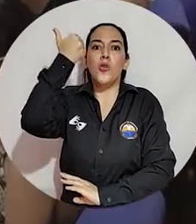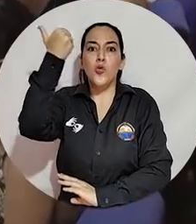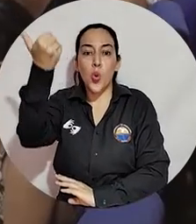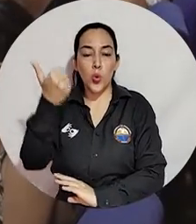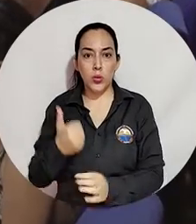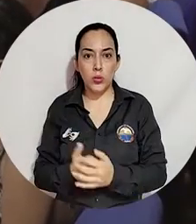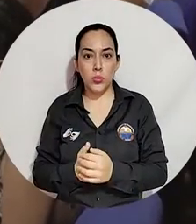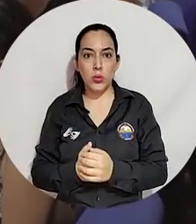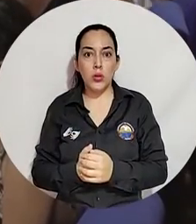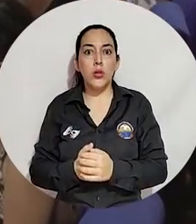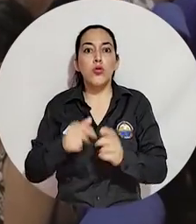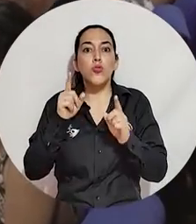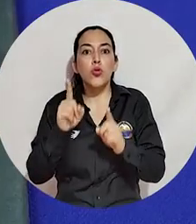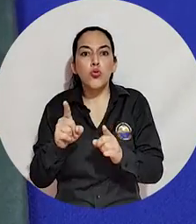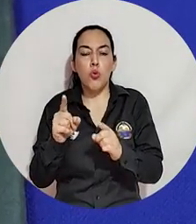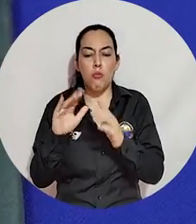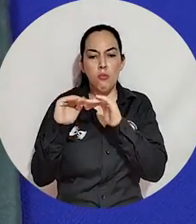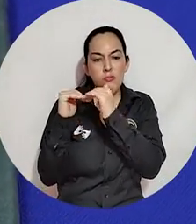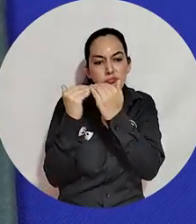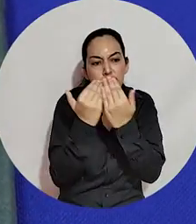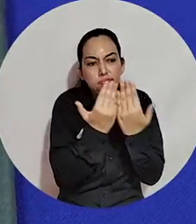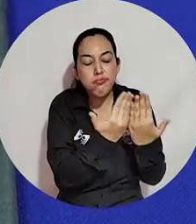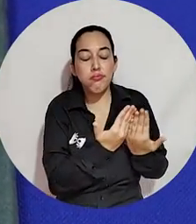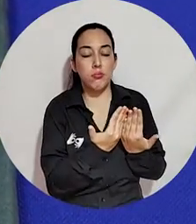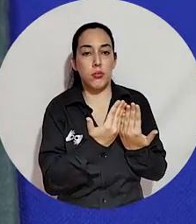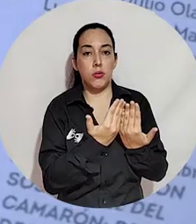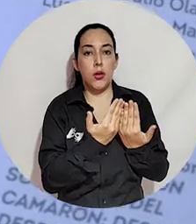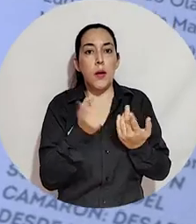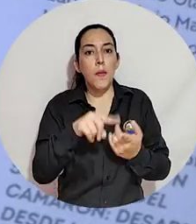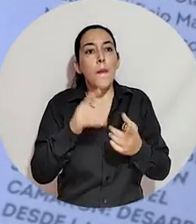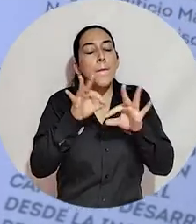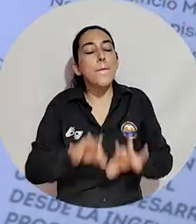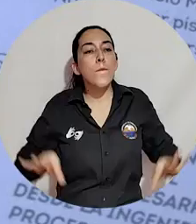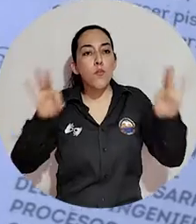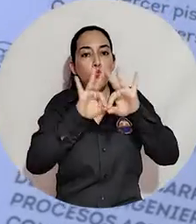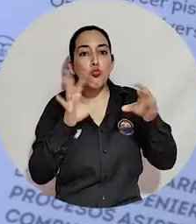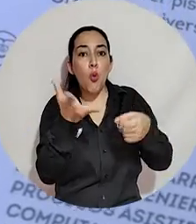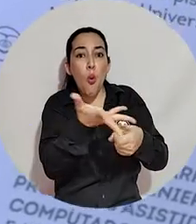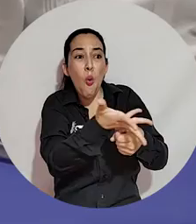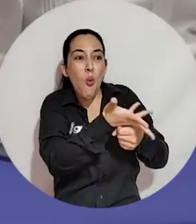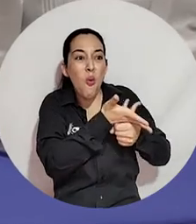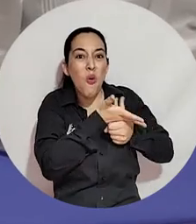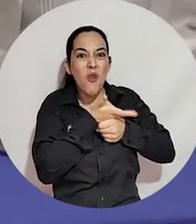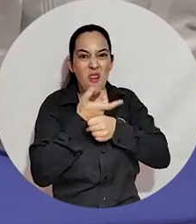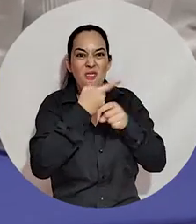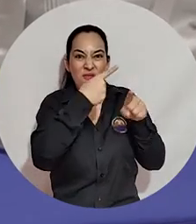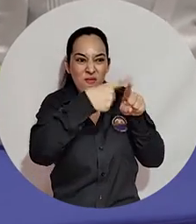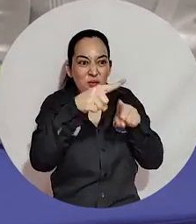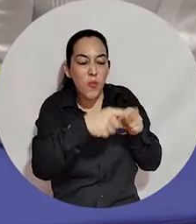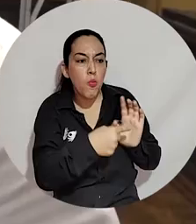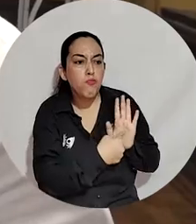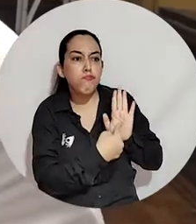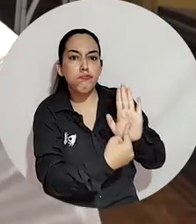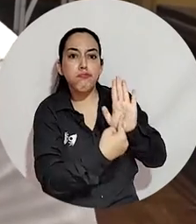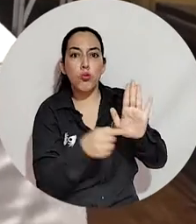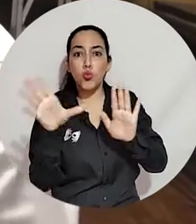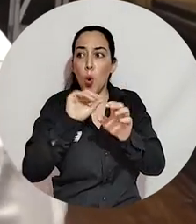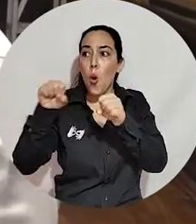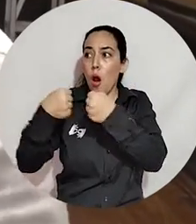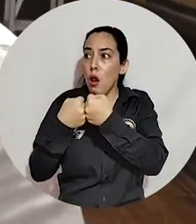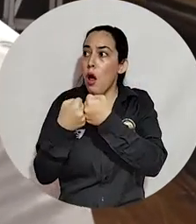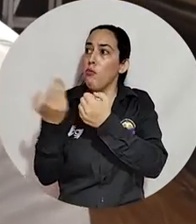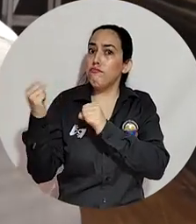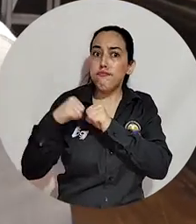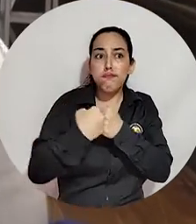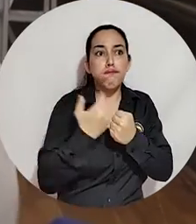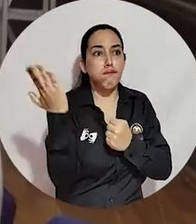mayores, de la creación artística y literaria, pero sobre todo también de poner en valor la artesanía territorial, porque vamos a traer, gracias